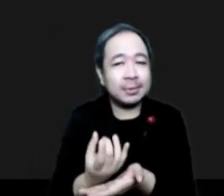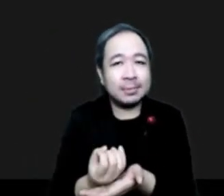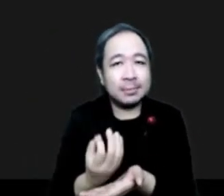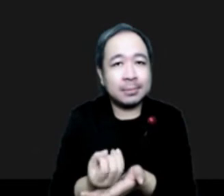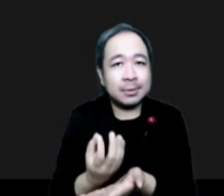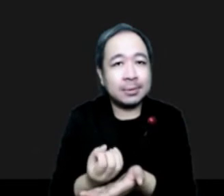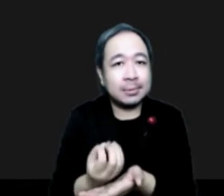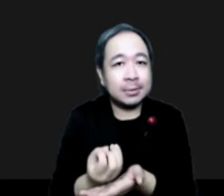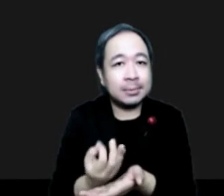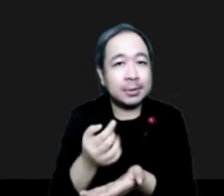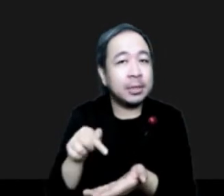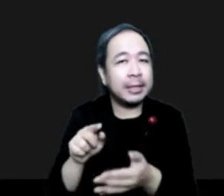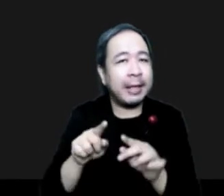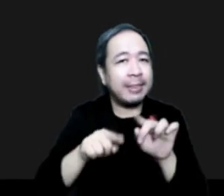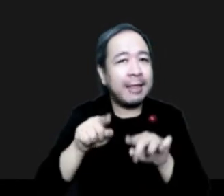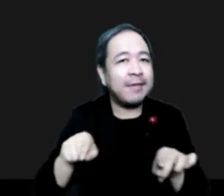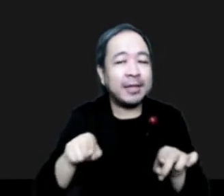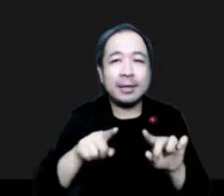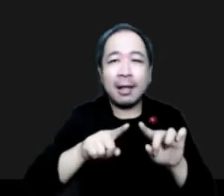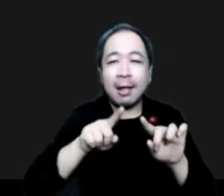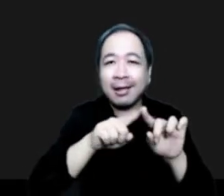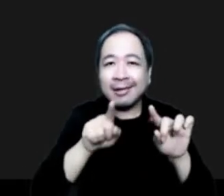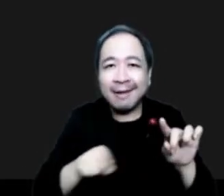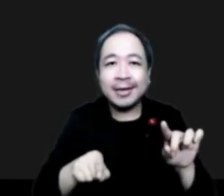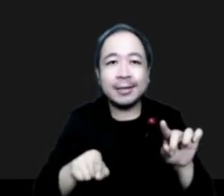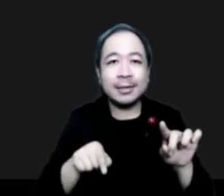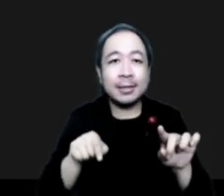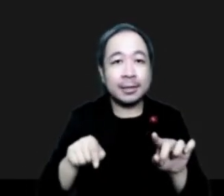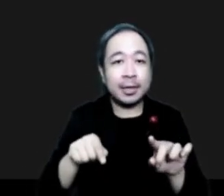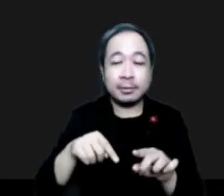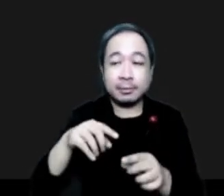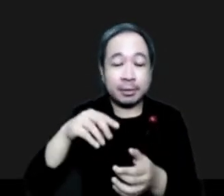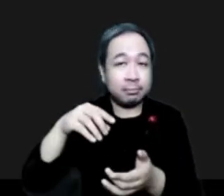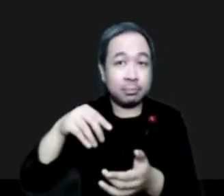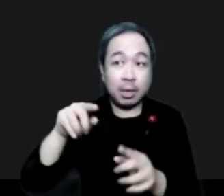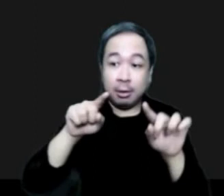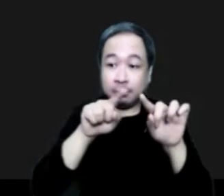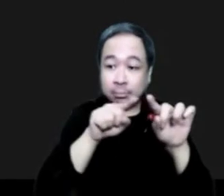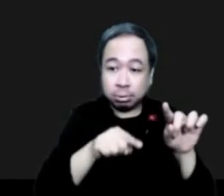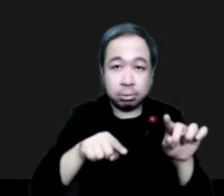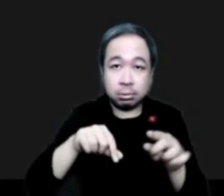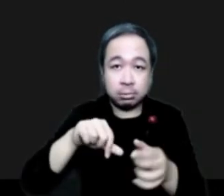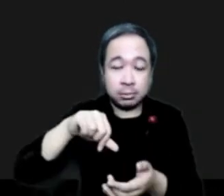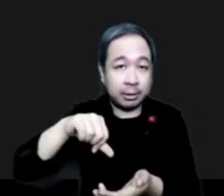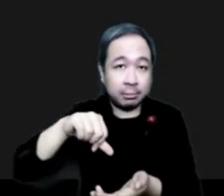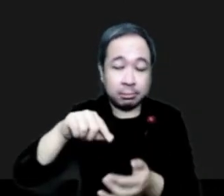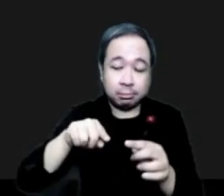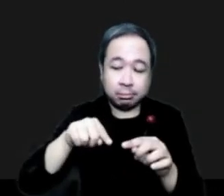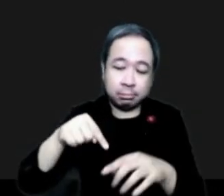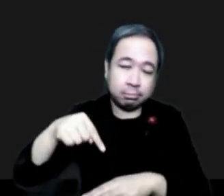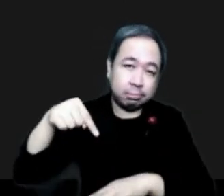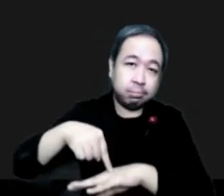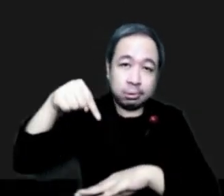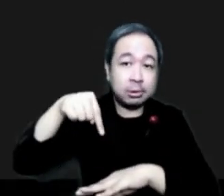este núcleo identificado en amarillo es el acumulado de 15 descargas o más